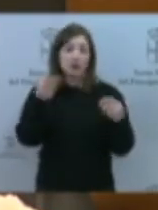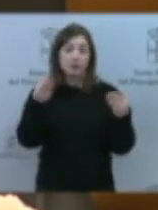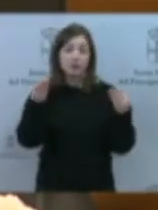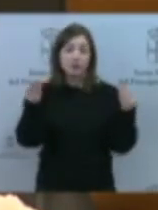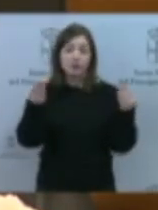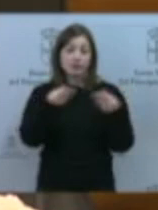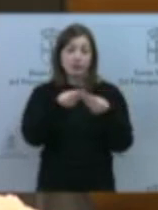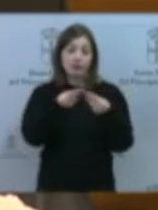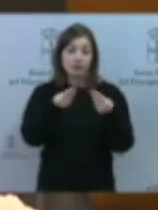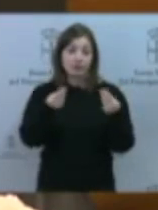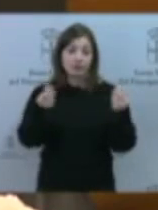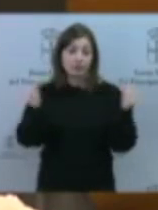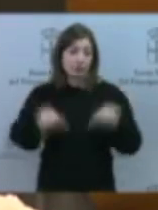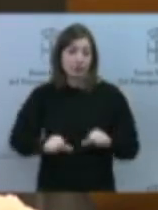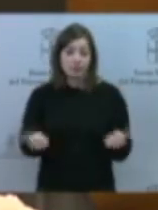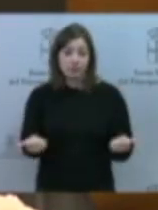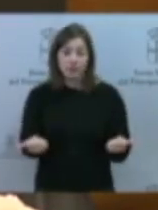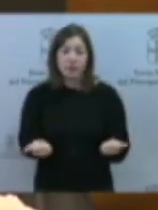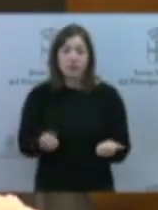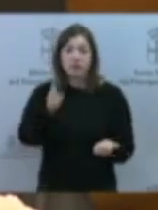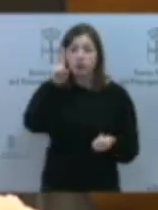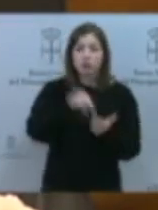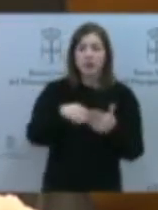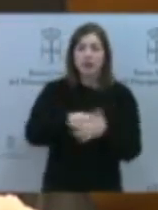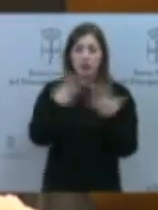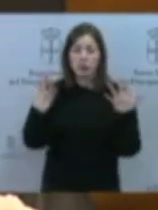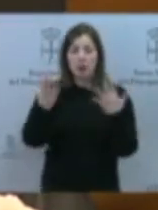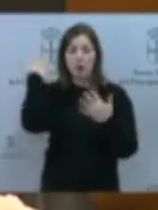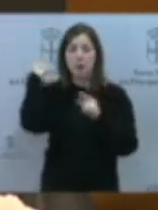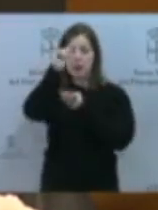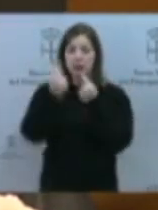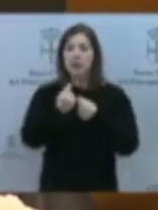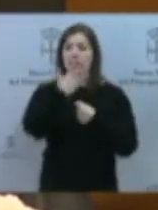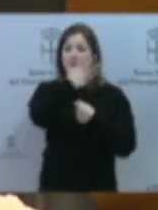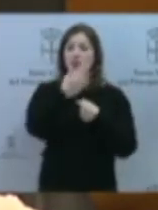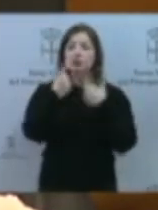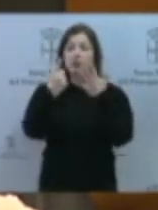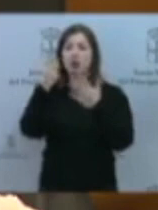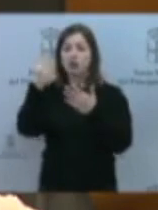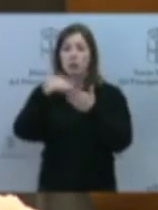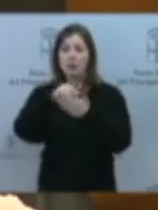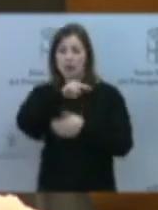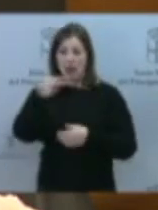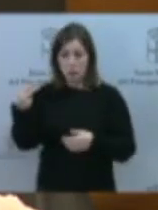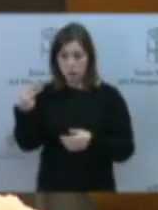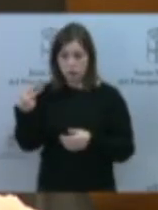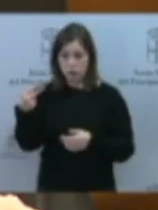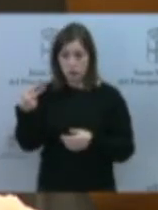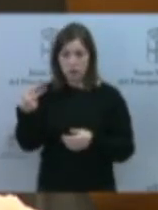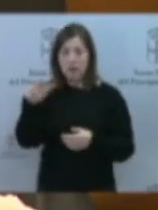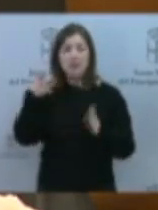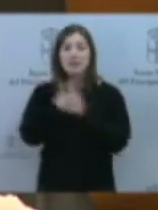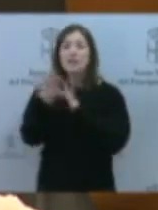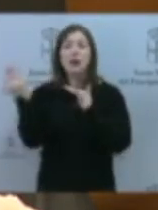2019 el presupuesto de la Fundación Casastur fue de 568.000 euros, que lle a más la mitad del presupuesto del área de cultura del Concello de